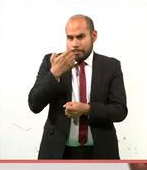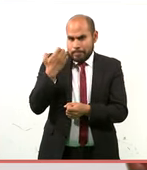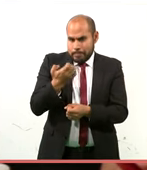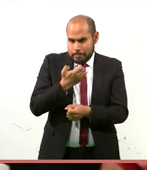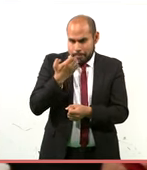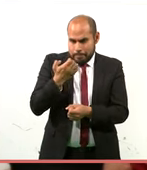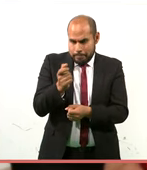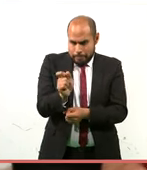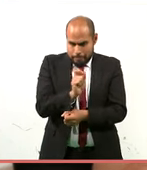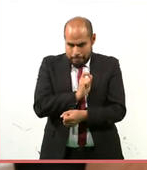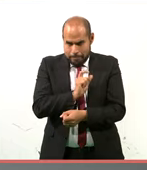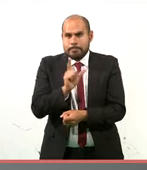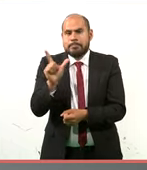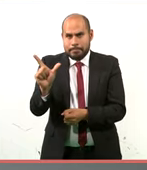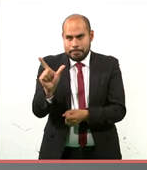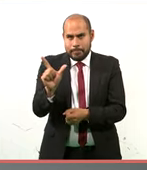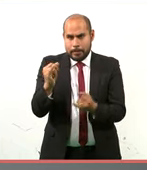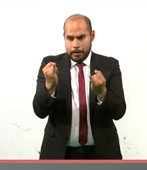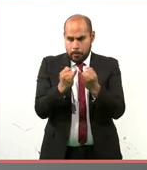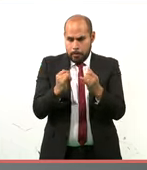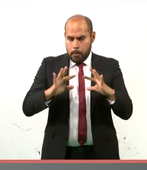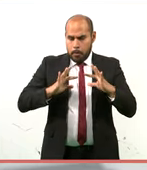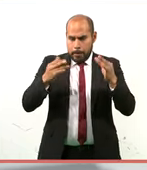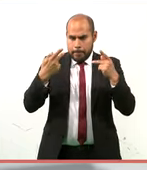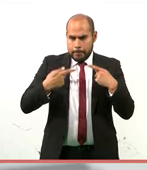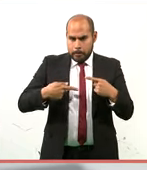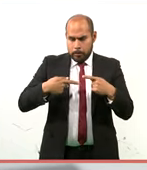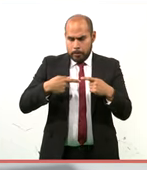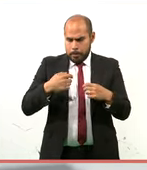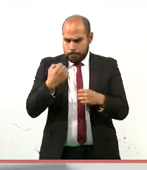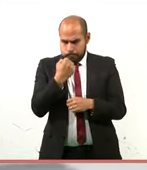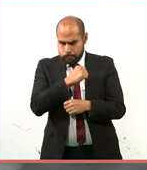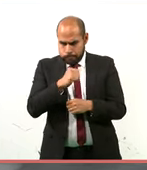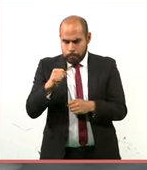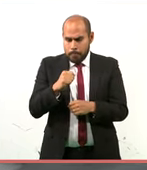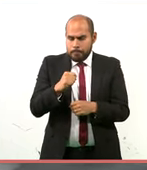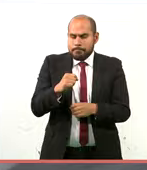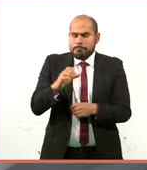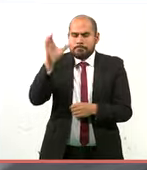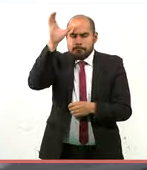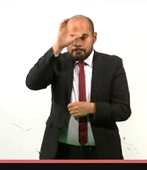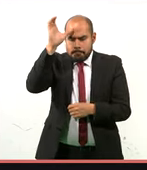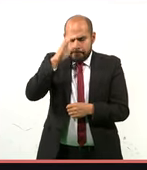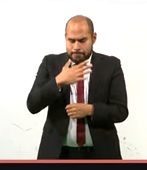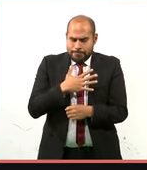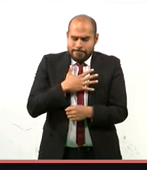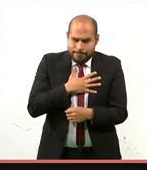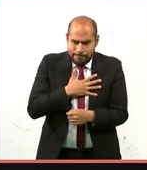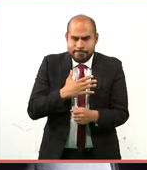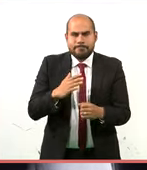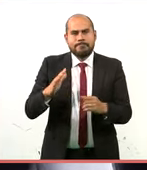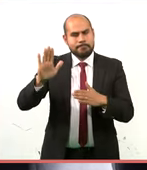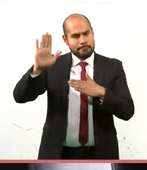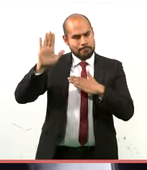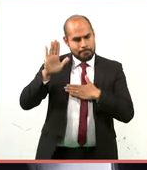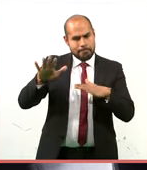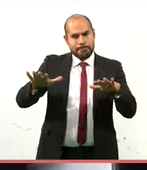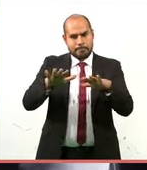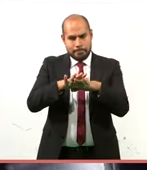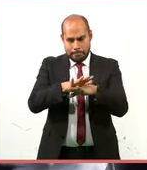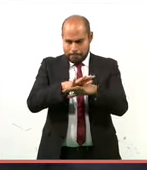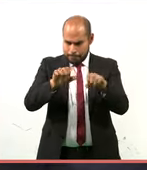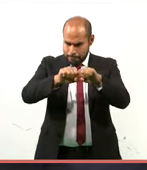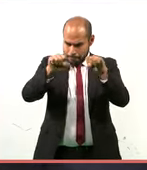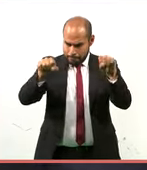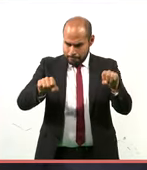la formación de personas competentes, conscientes, compasivas y comprometidas con cambiar las condiciones